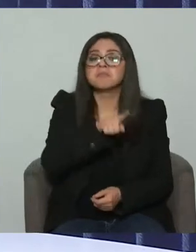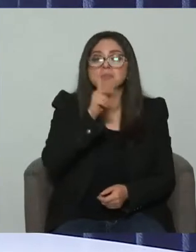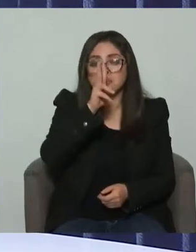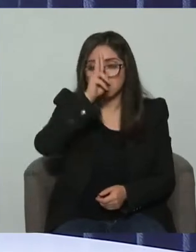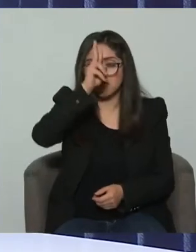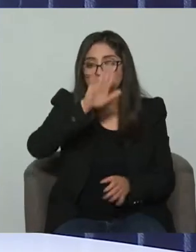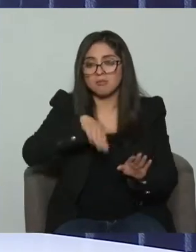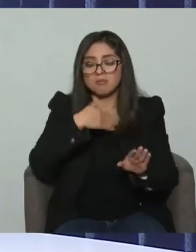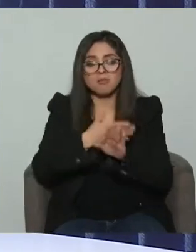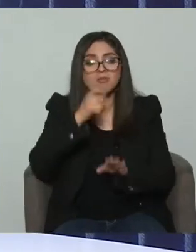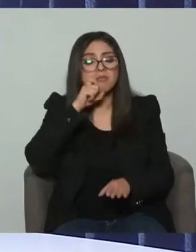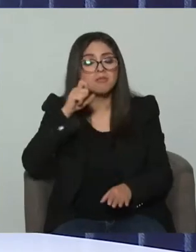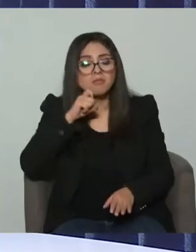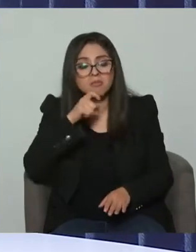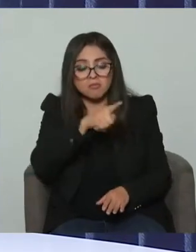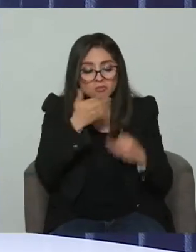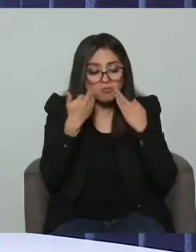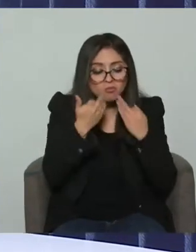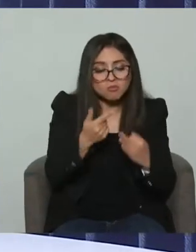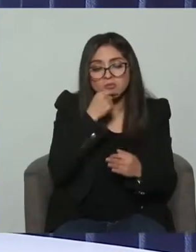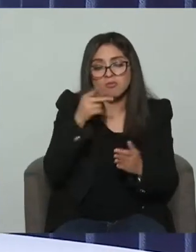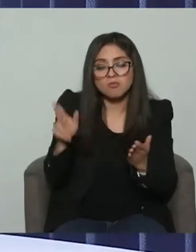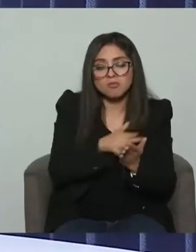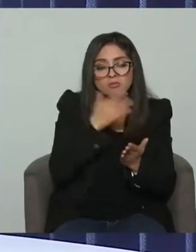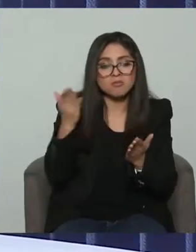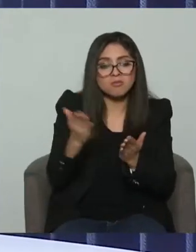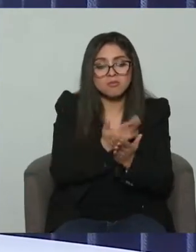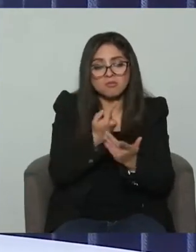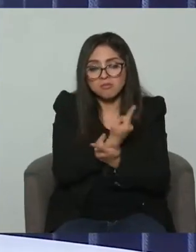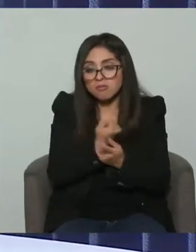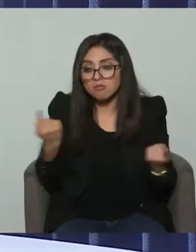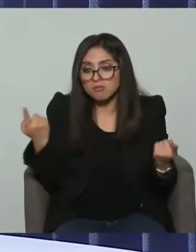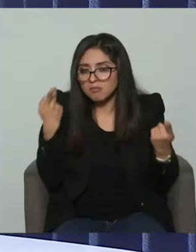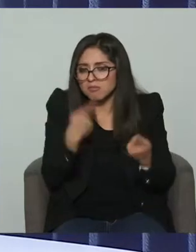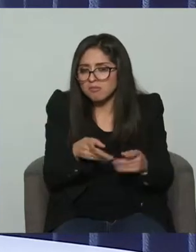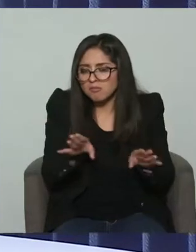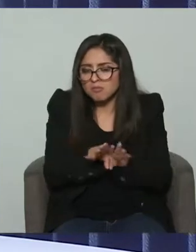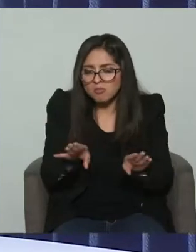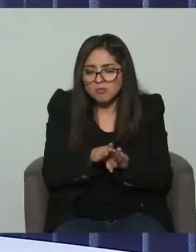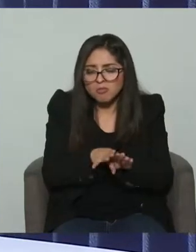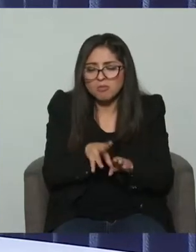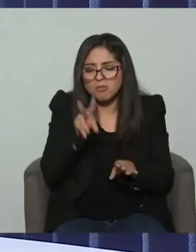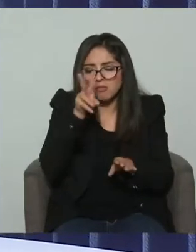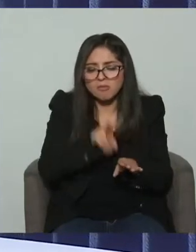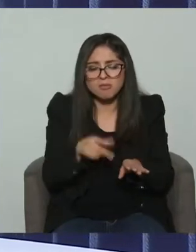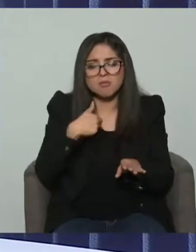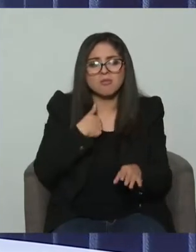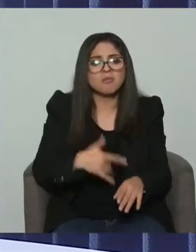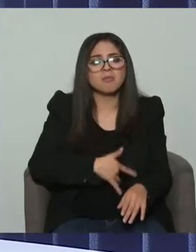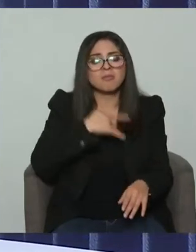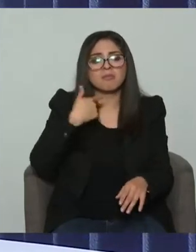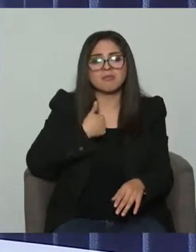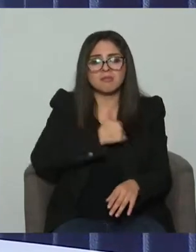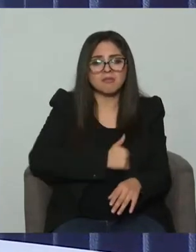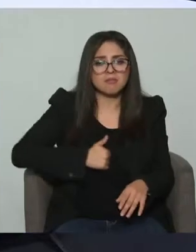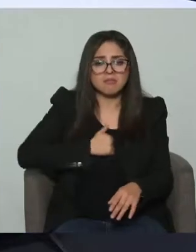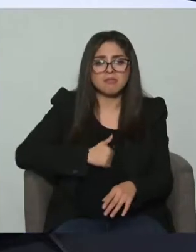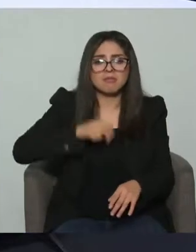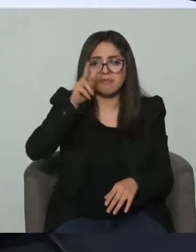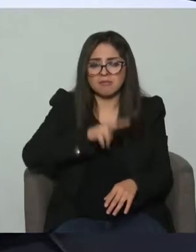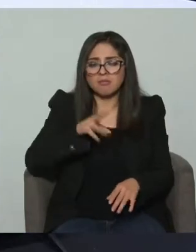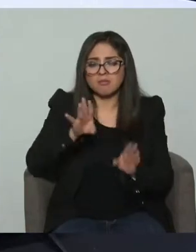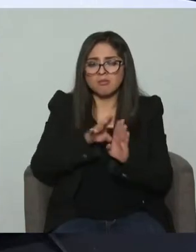con heridas de por vida que no es tan fácil sanar. Y que bueno, hay que hacer como un trabajo. Entonces, justo lo que queremos